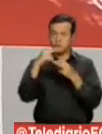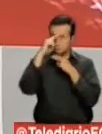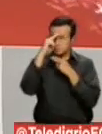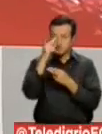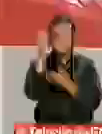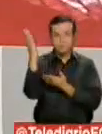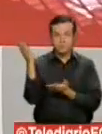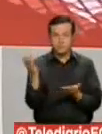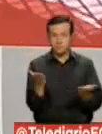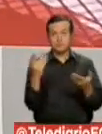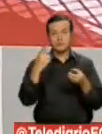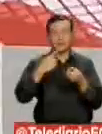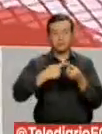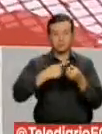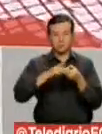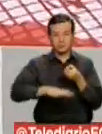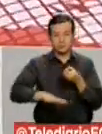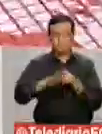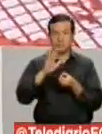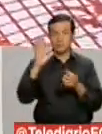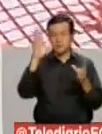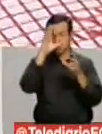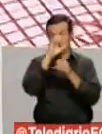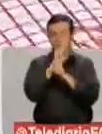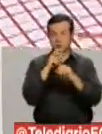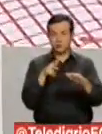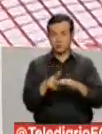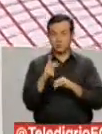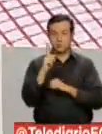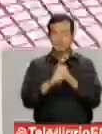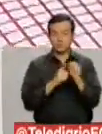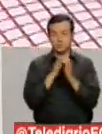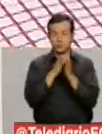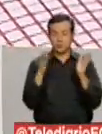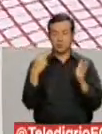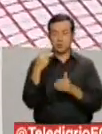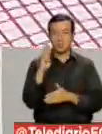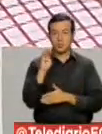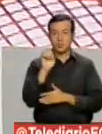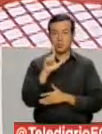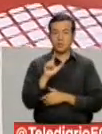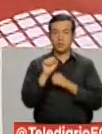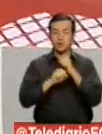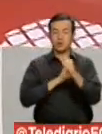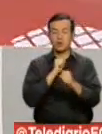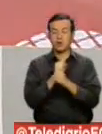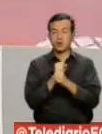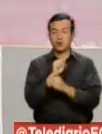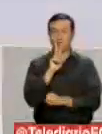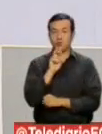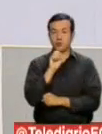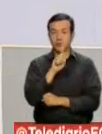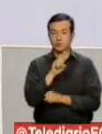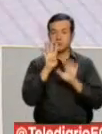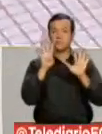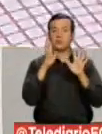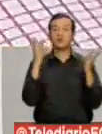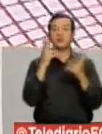de la ciudad y por la noche presidió la inauguración del año Humboldt 2019 en la Universidad Católica del